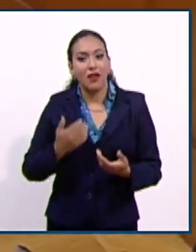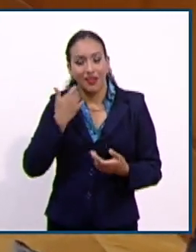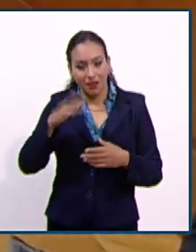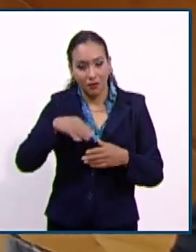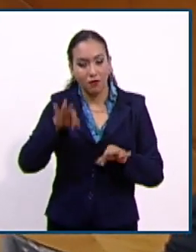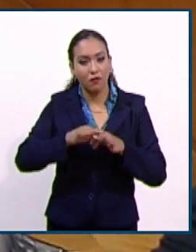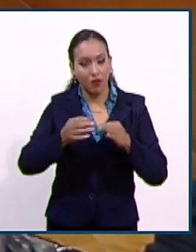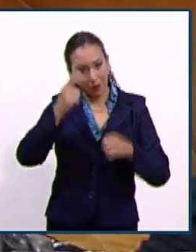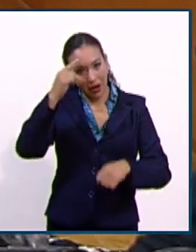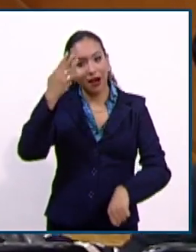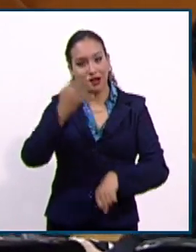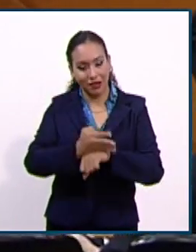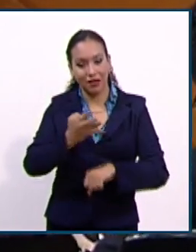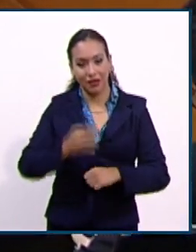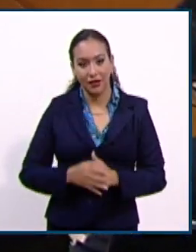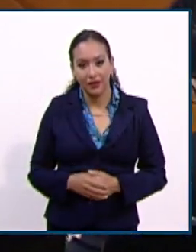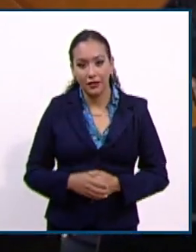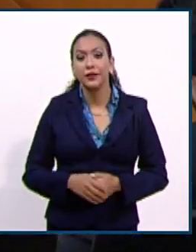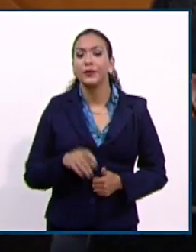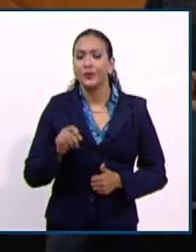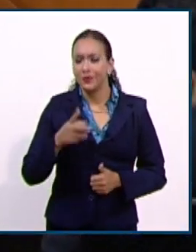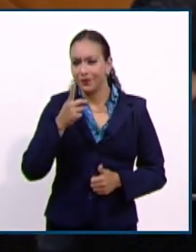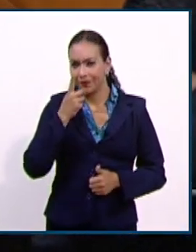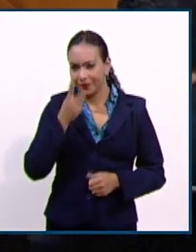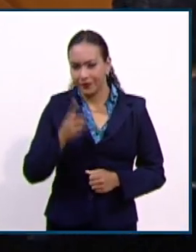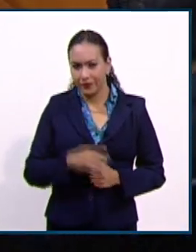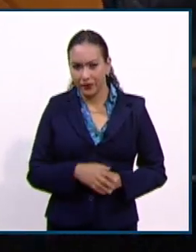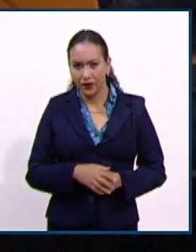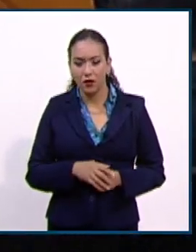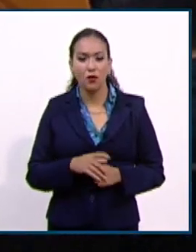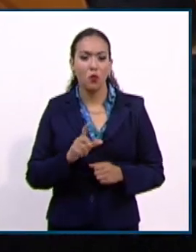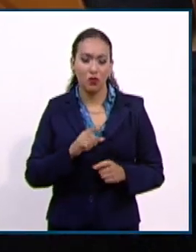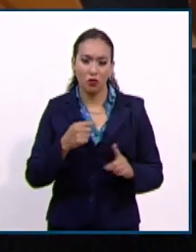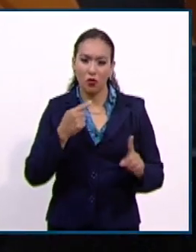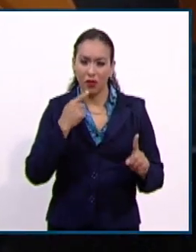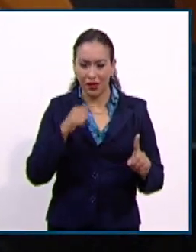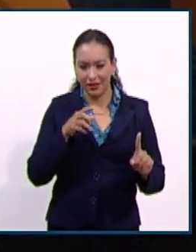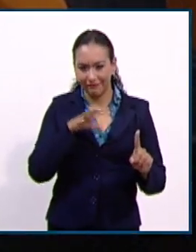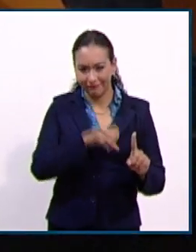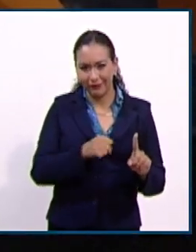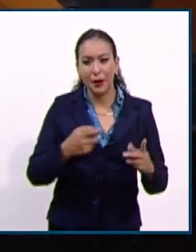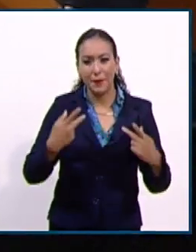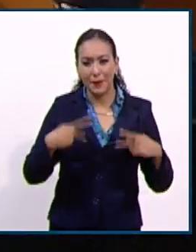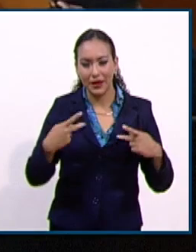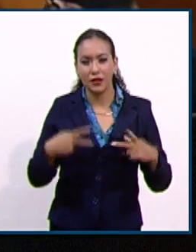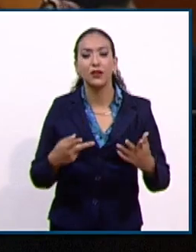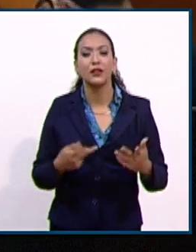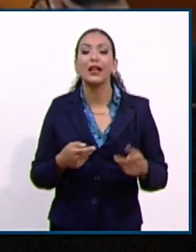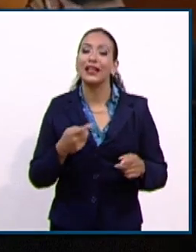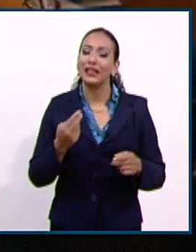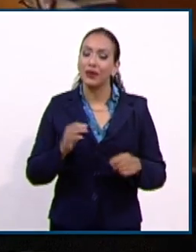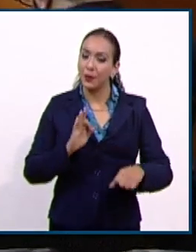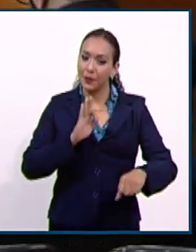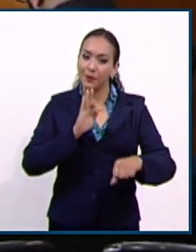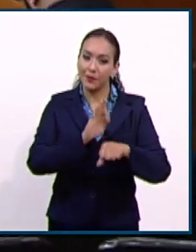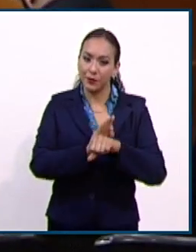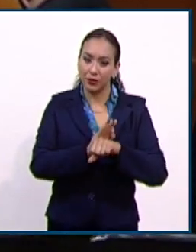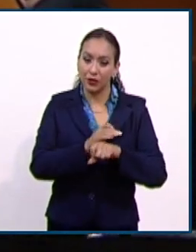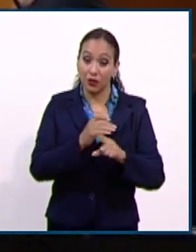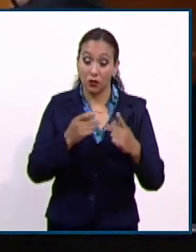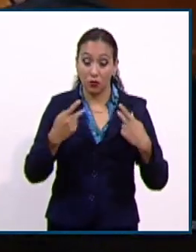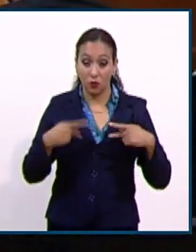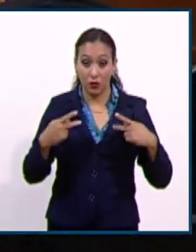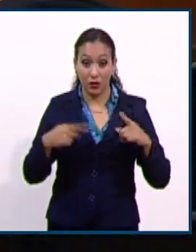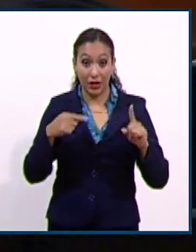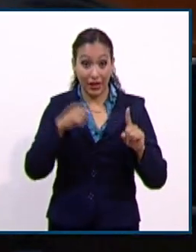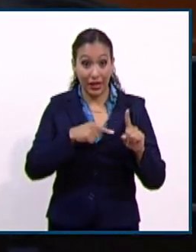severas. Asimismo, consideró que la pena impuesta al quejoso es proporcional, motivo por el cual negó la protección de la justicia a una persona